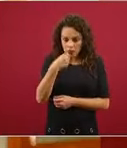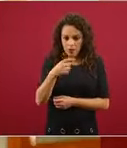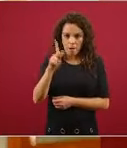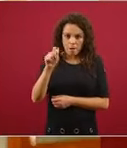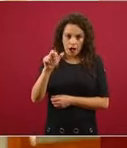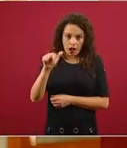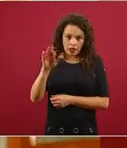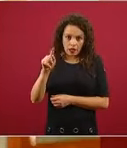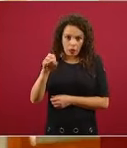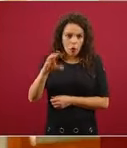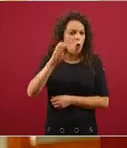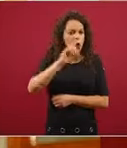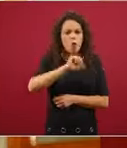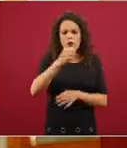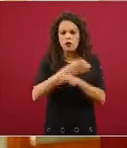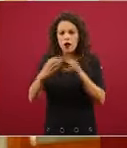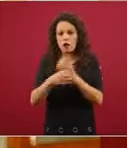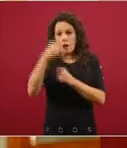paracetamol. Y